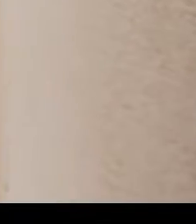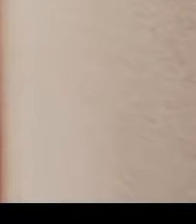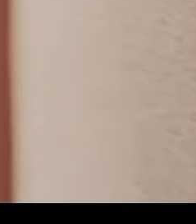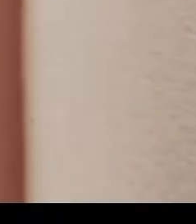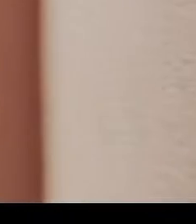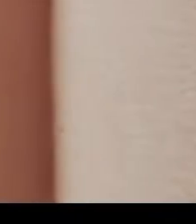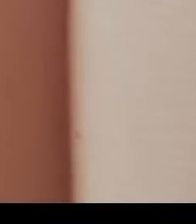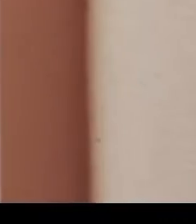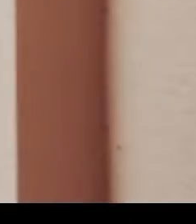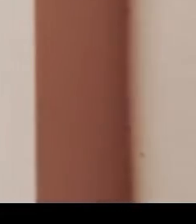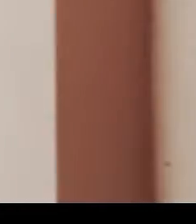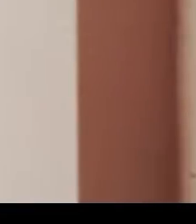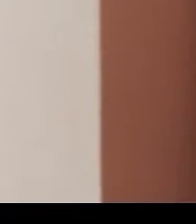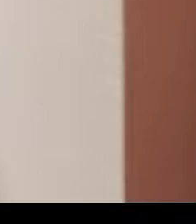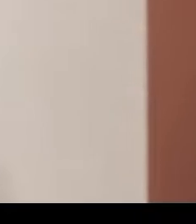suficiente.